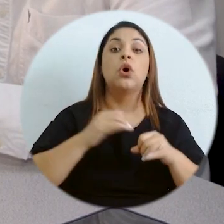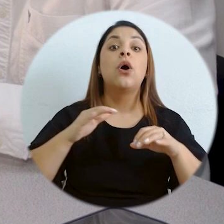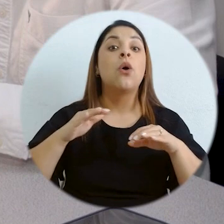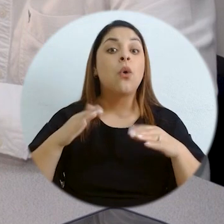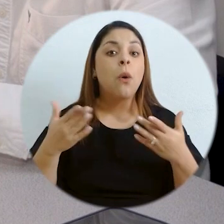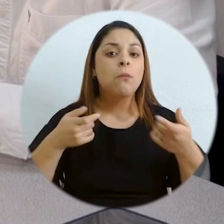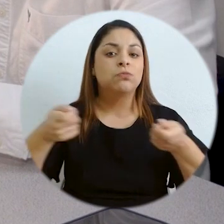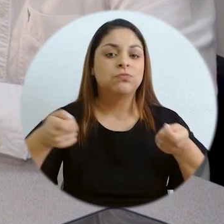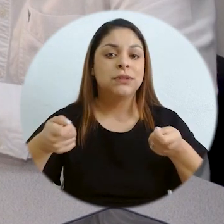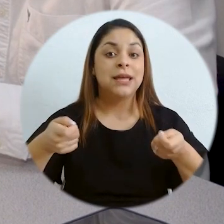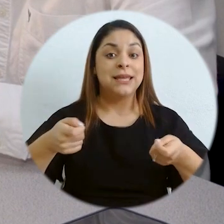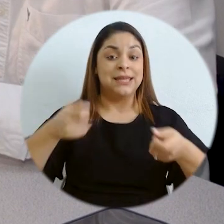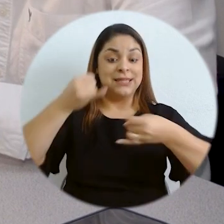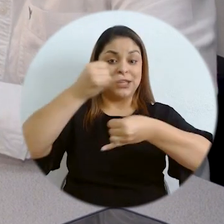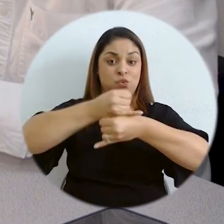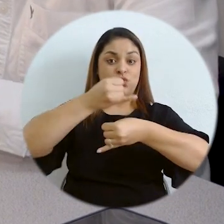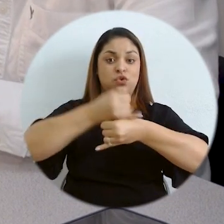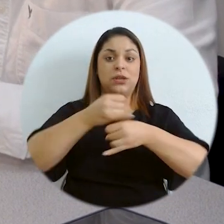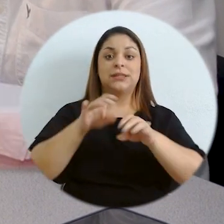más crecimiento económico.